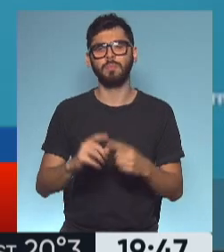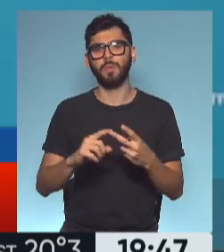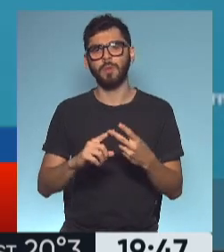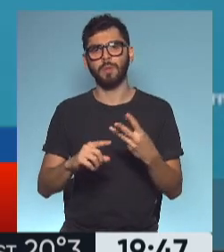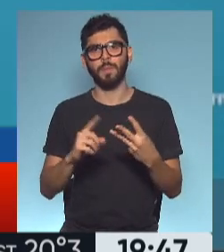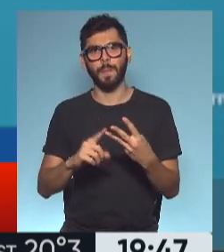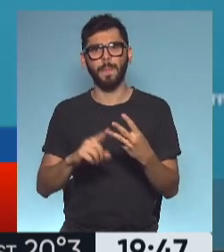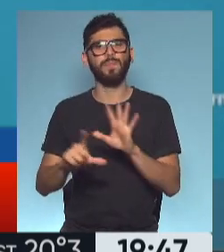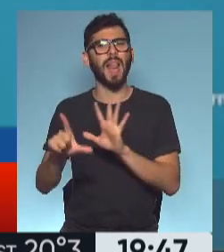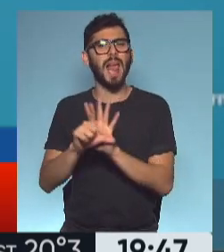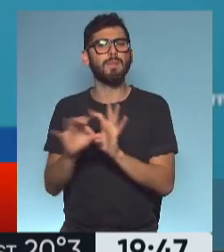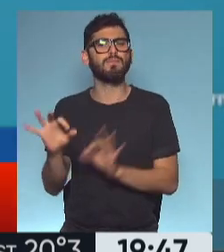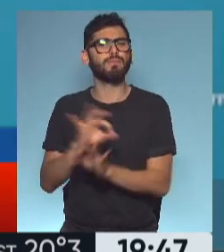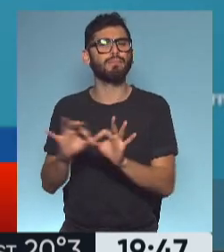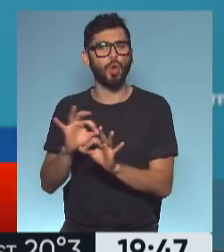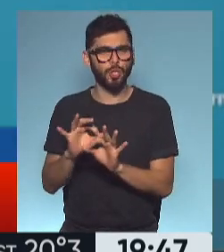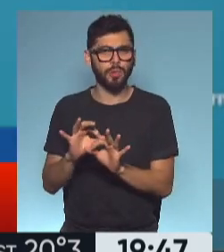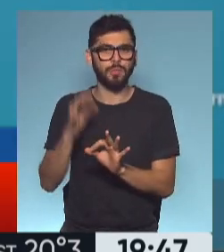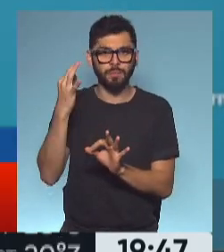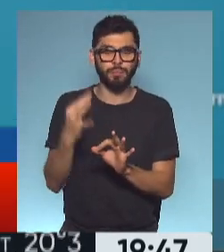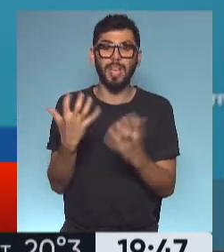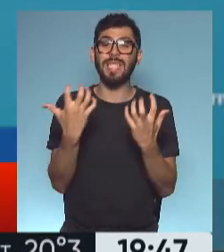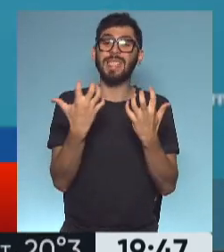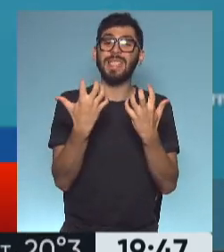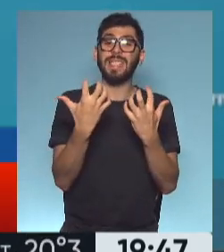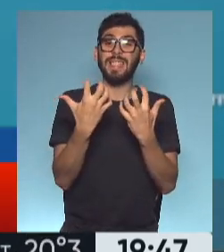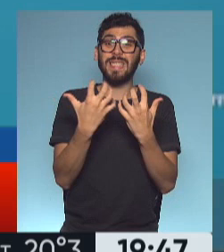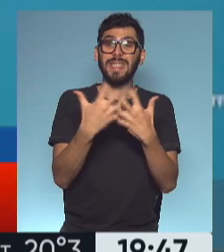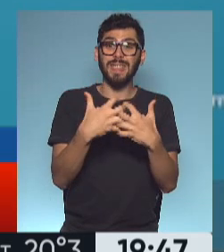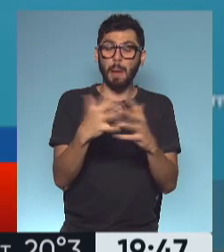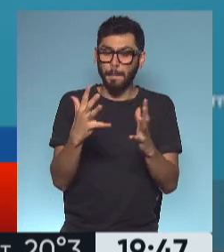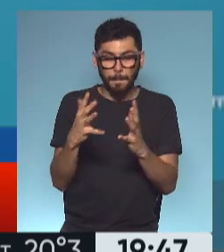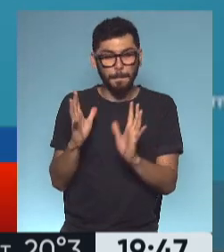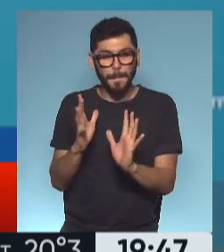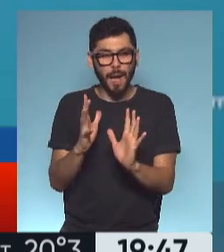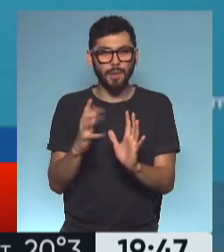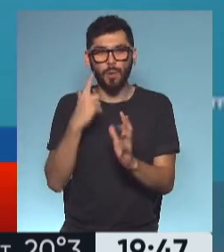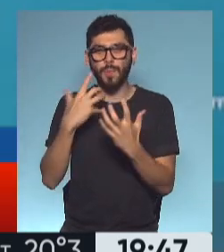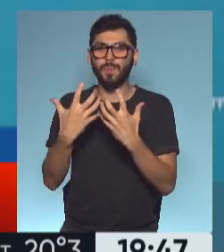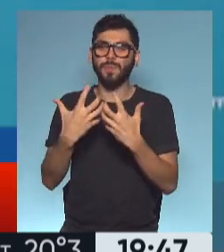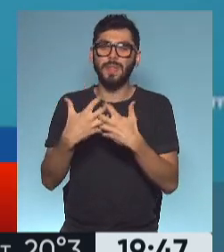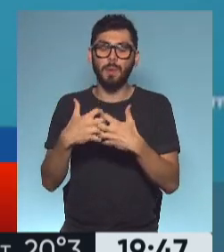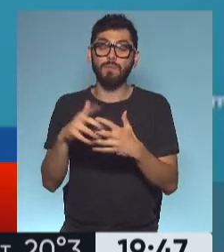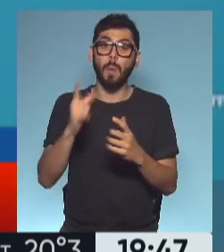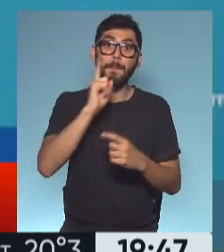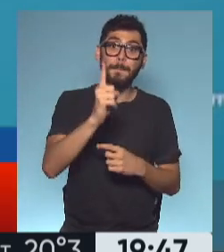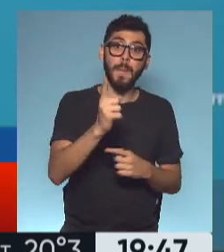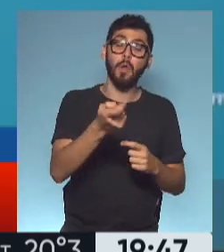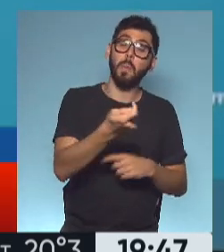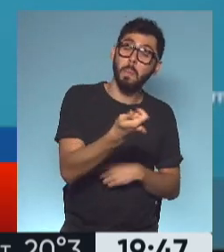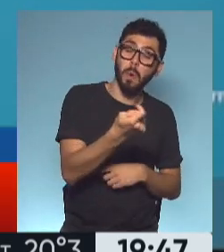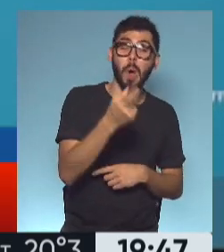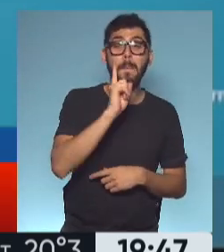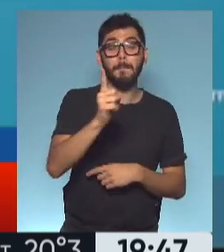al proyecto de ley, el sistema es de alguna manera similar, esto de riesgo bajo, medio, alto